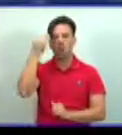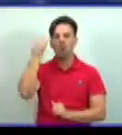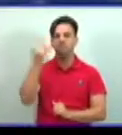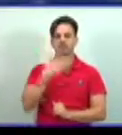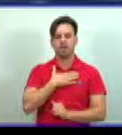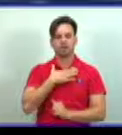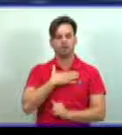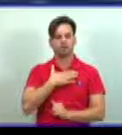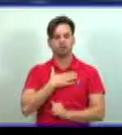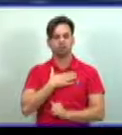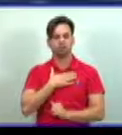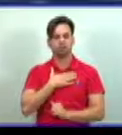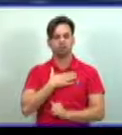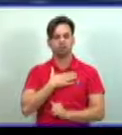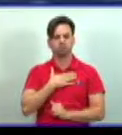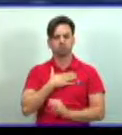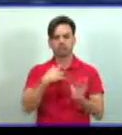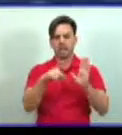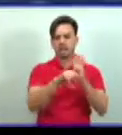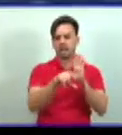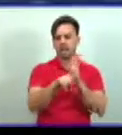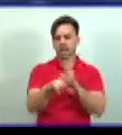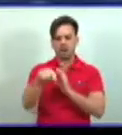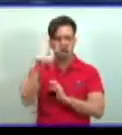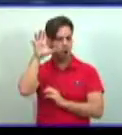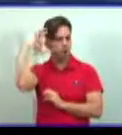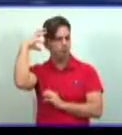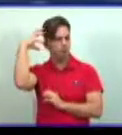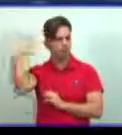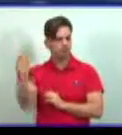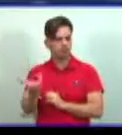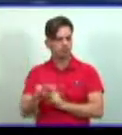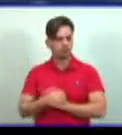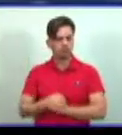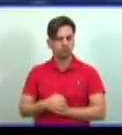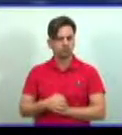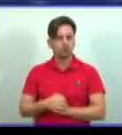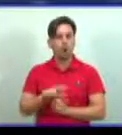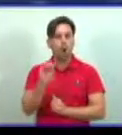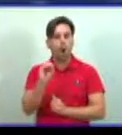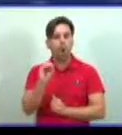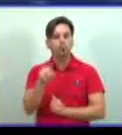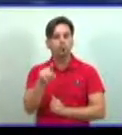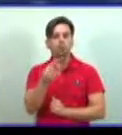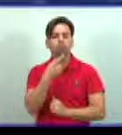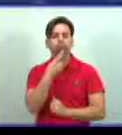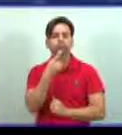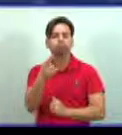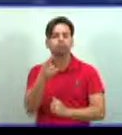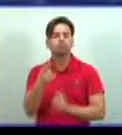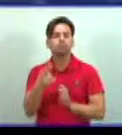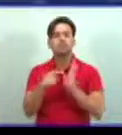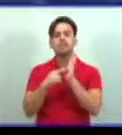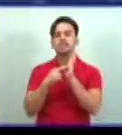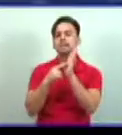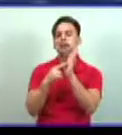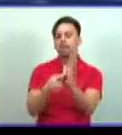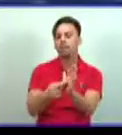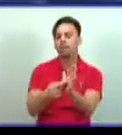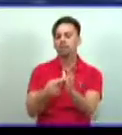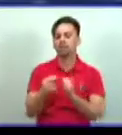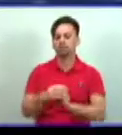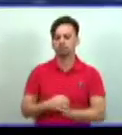qué recomendarías también a todos estos gobiernos o a los pobladores de estos países para cambiar esta